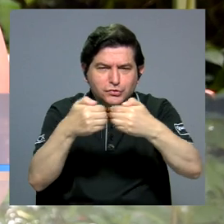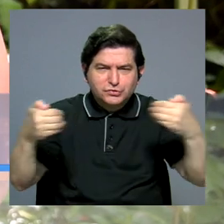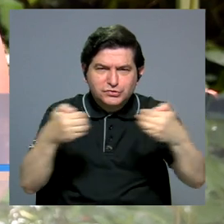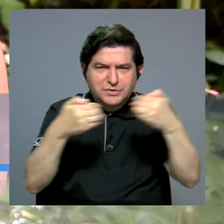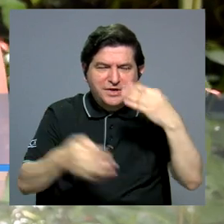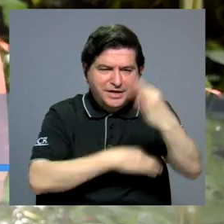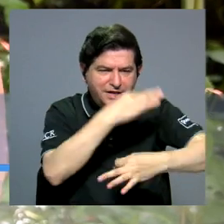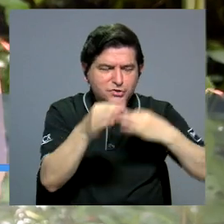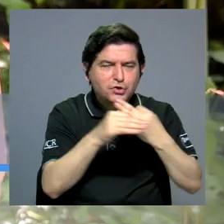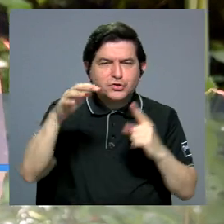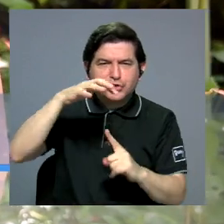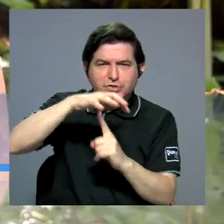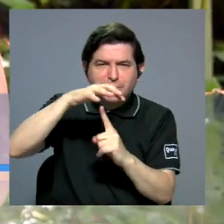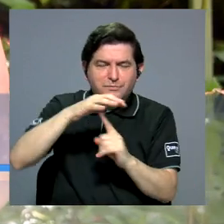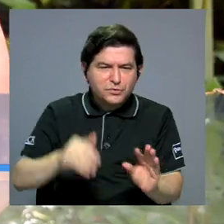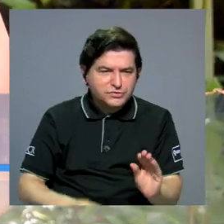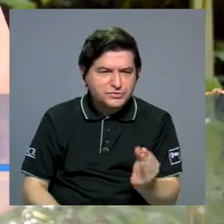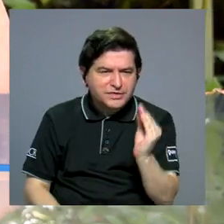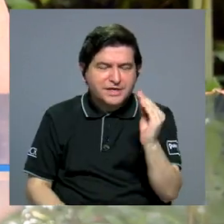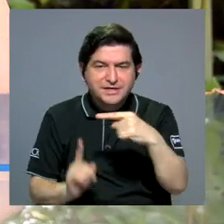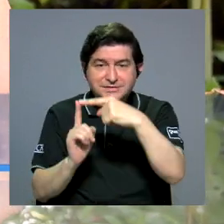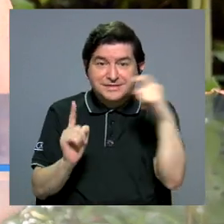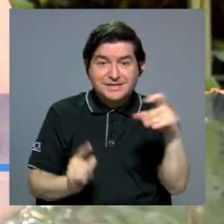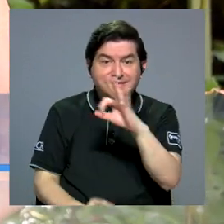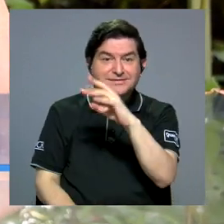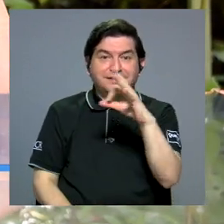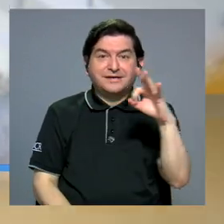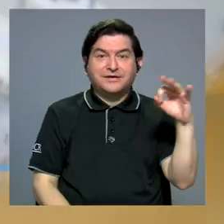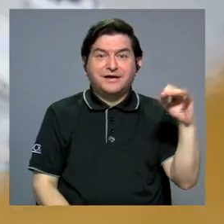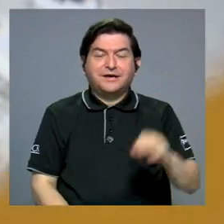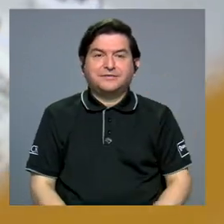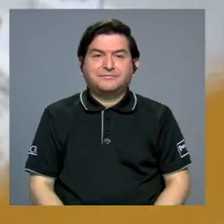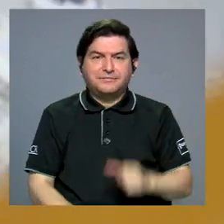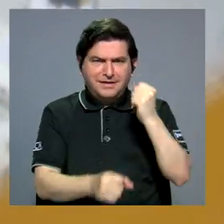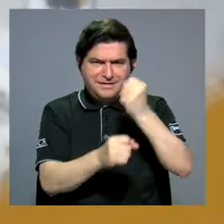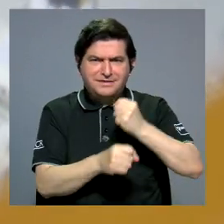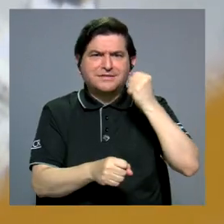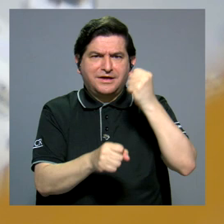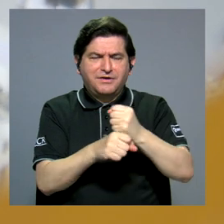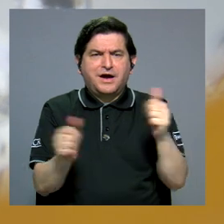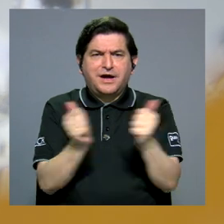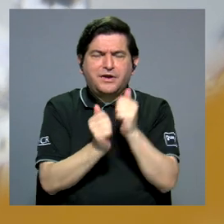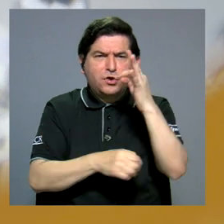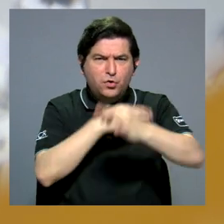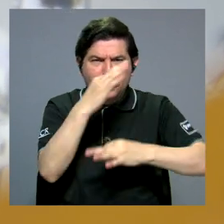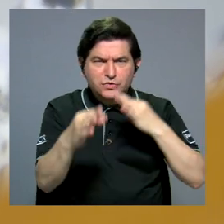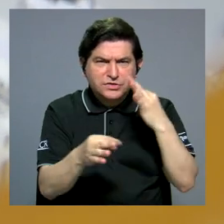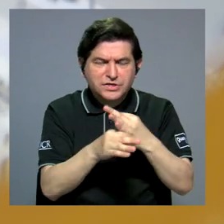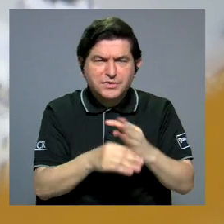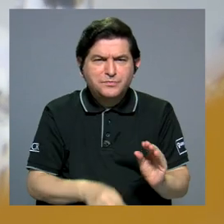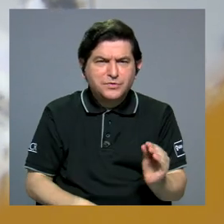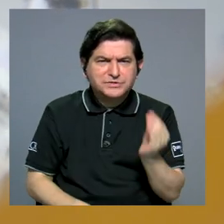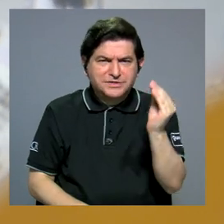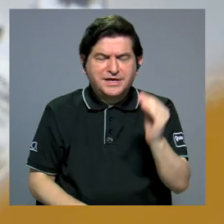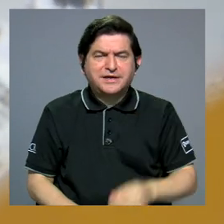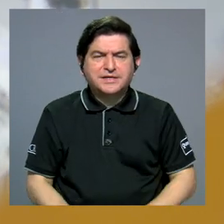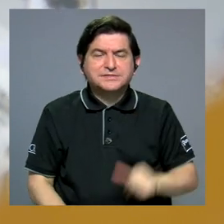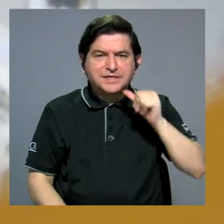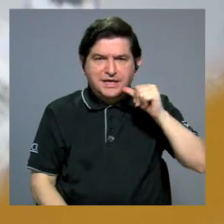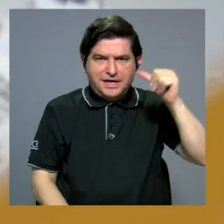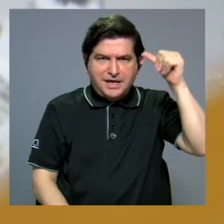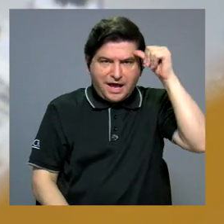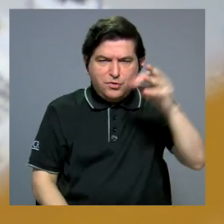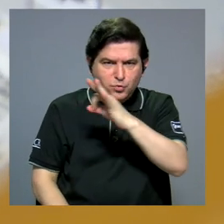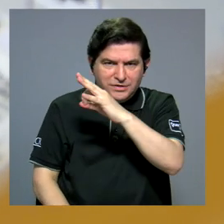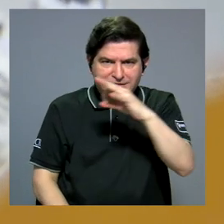aislando especies de hongos que crecen a partir de abejas. Estamos trabajando con especies que crecen de individuos